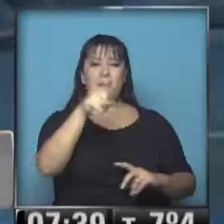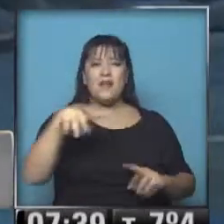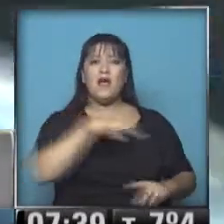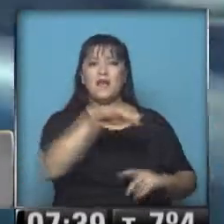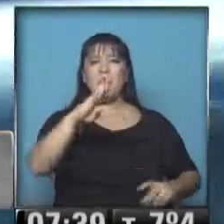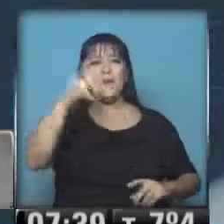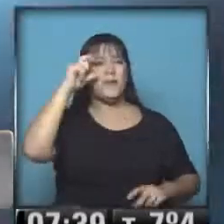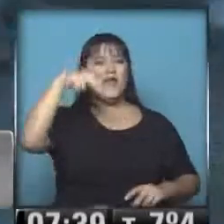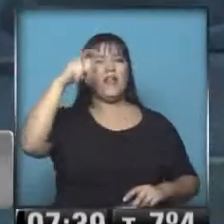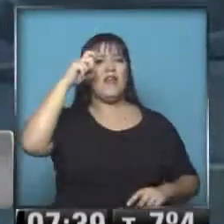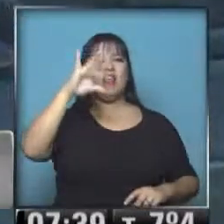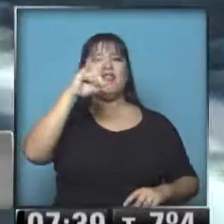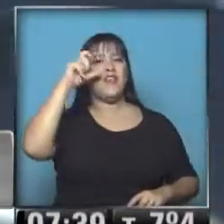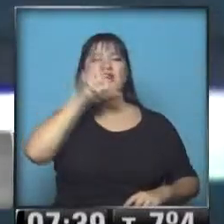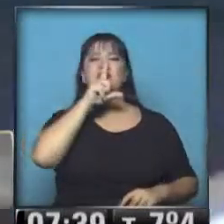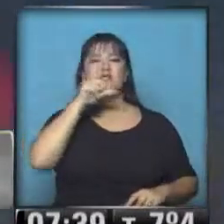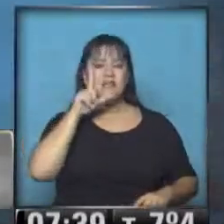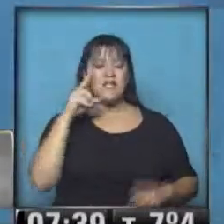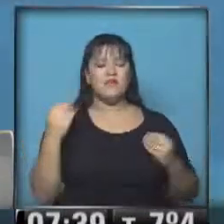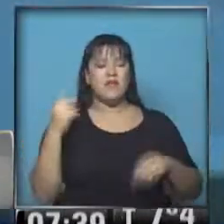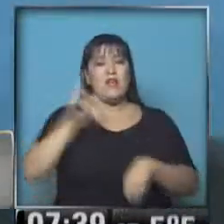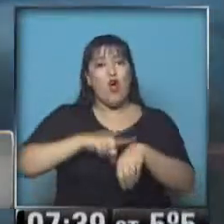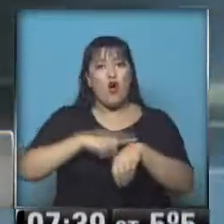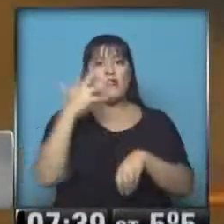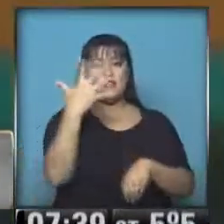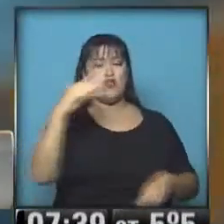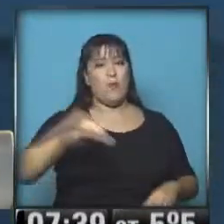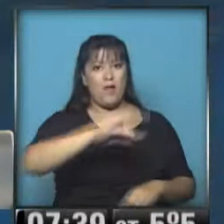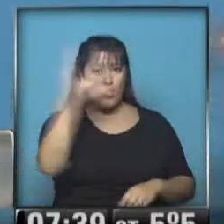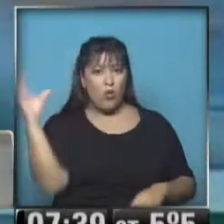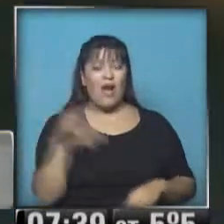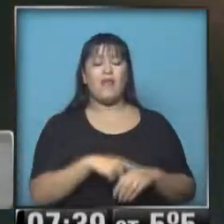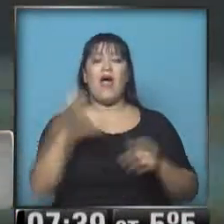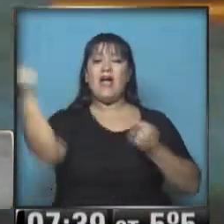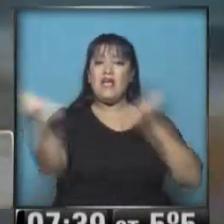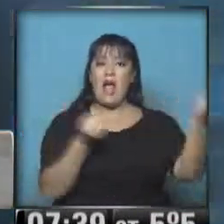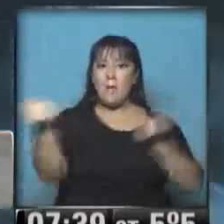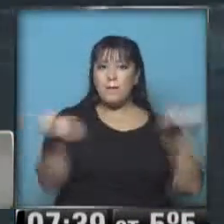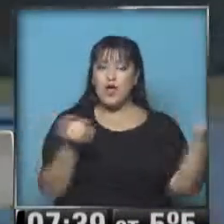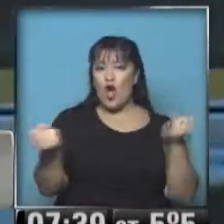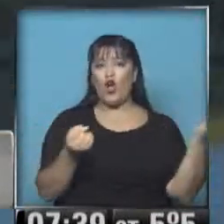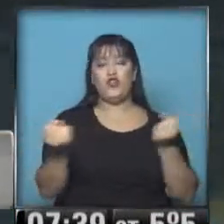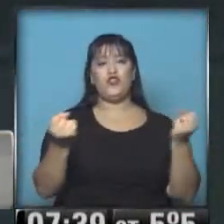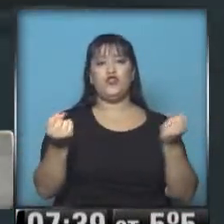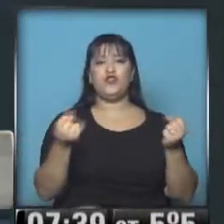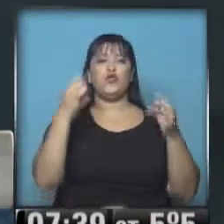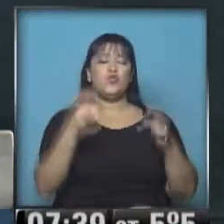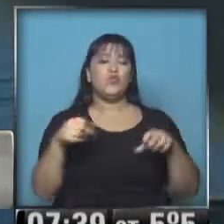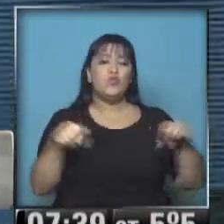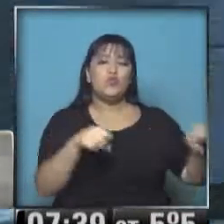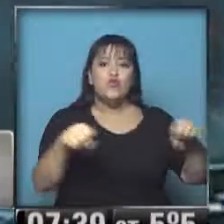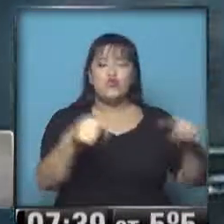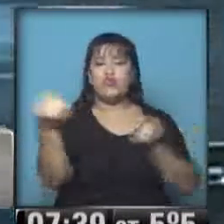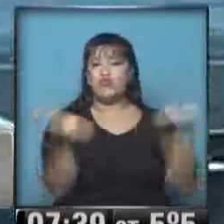benedetti esto ocurrió a las 5 de la mañana un camión realizaba tareas de marcación de la